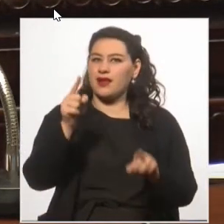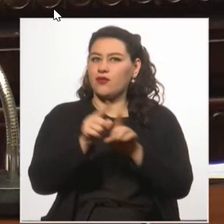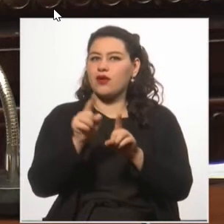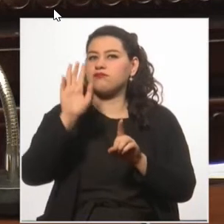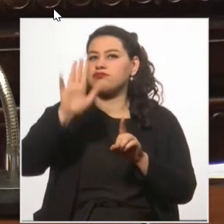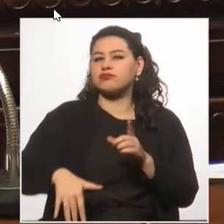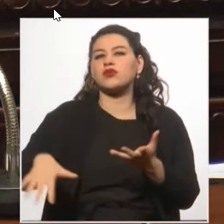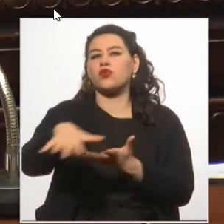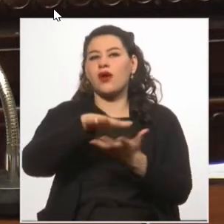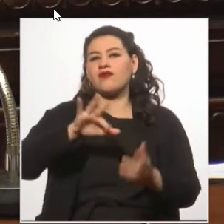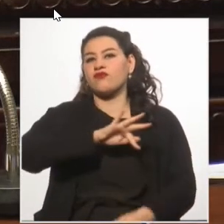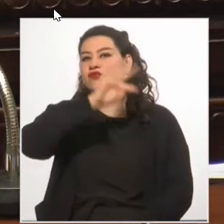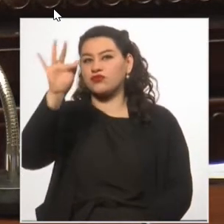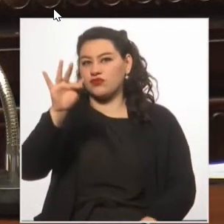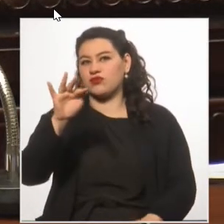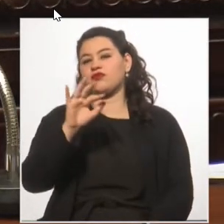reino futuro de Ariel.